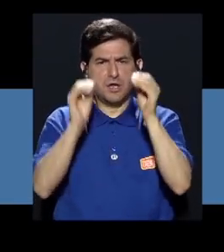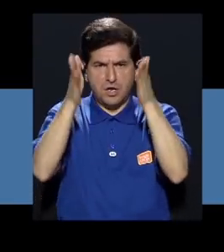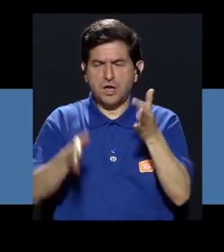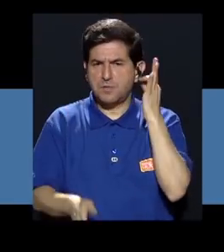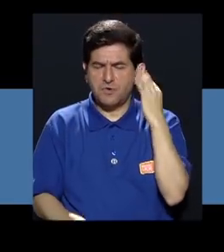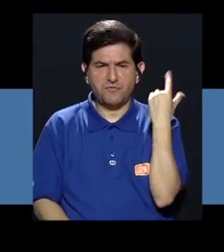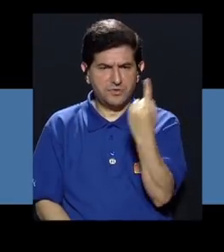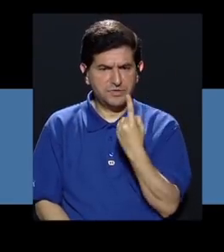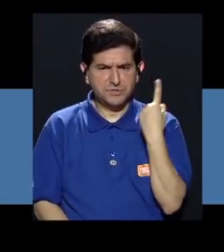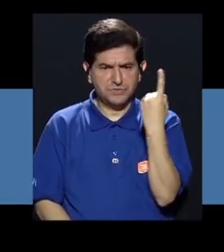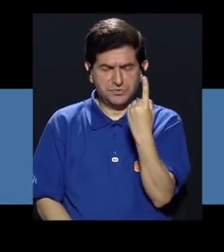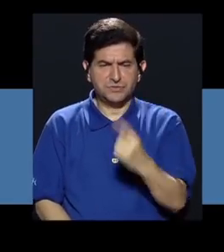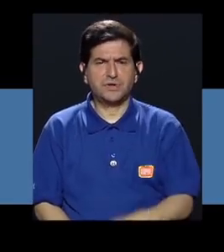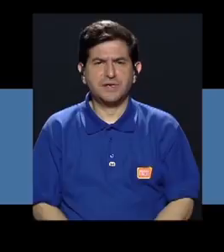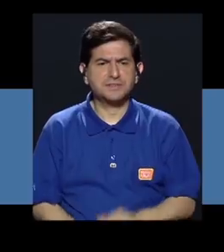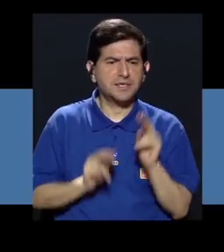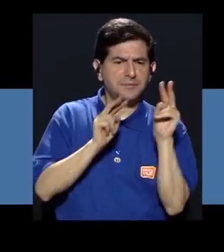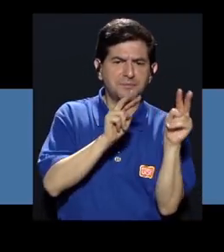las maestras, siempre están detrás